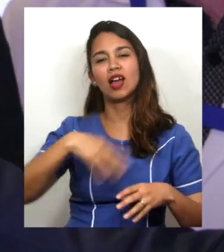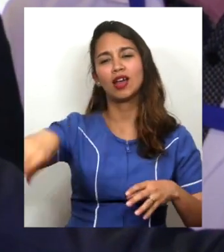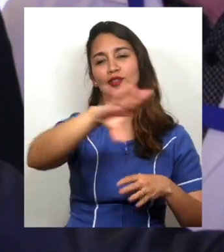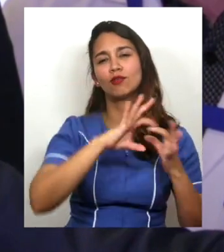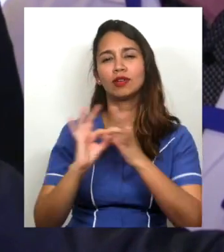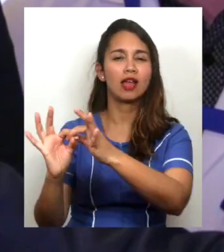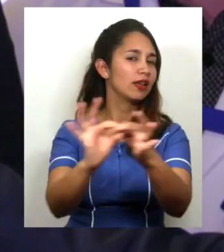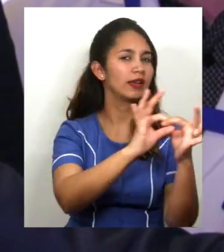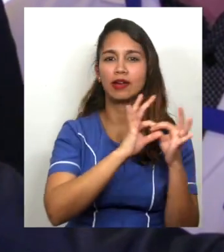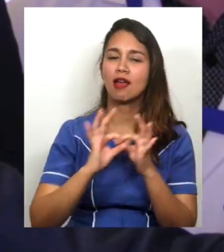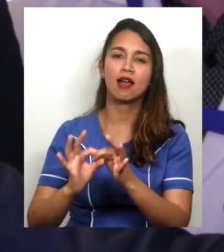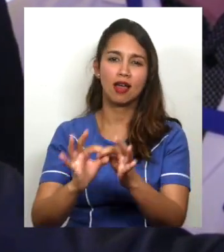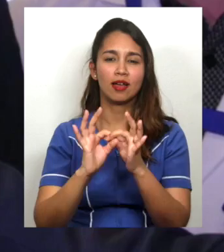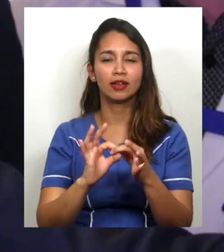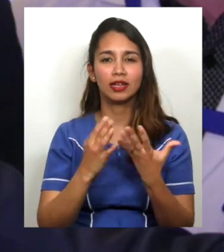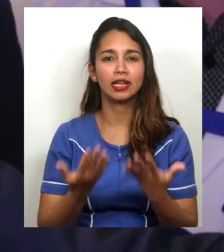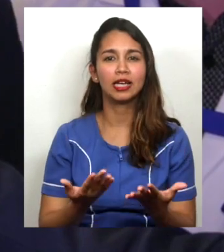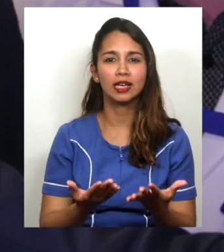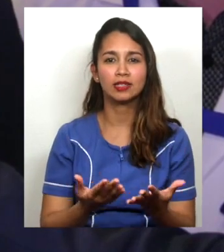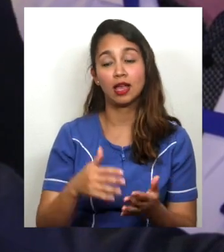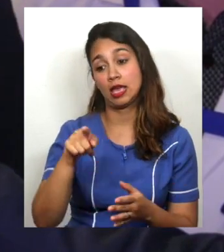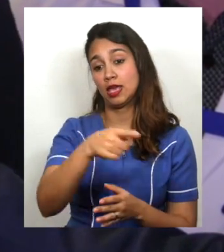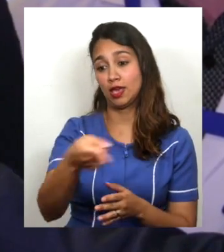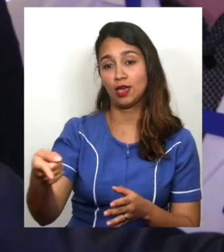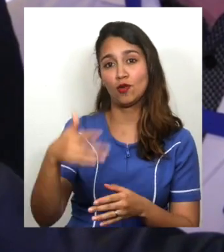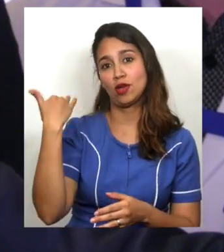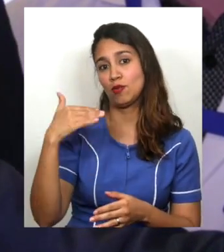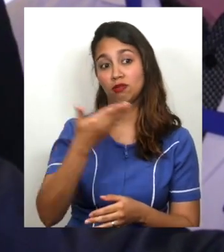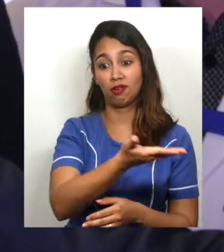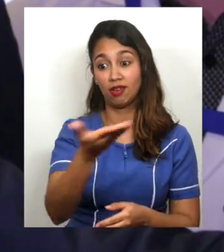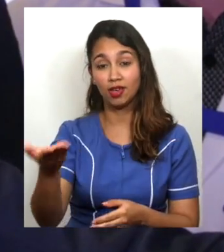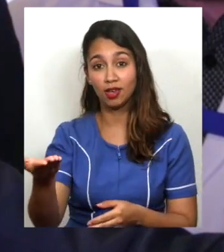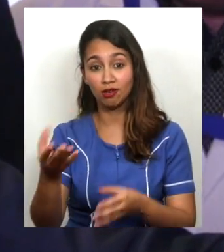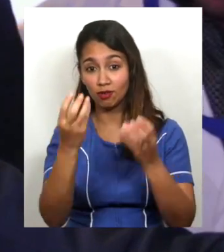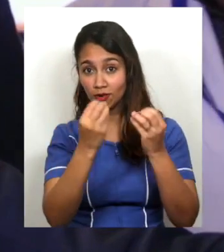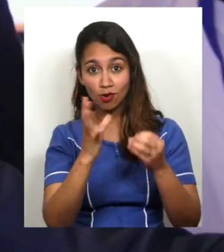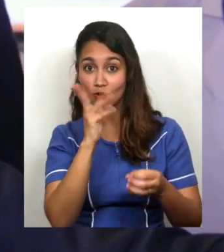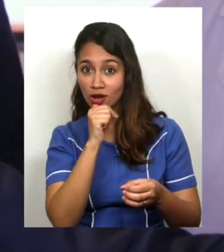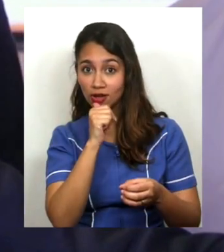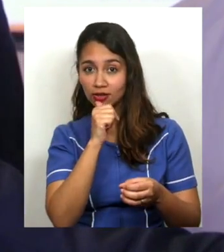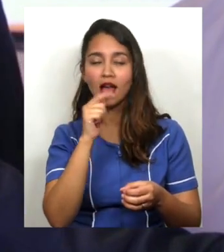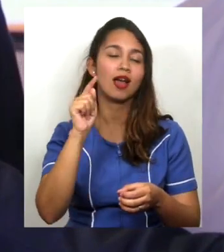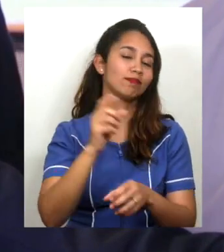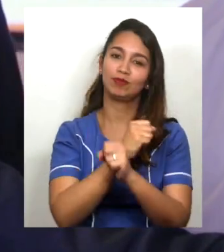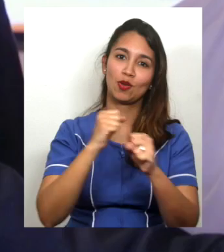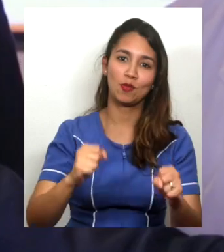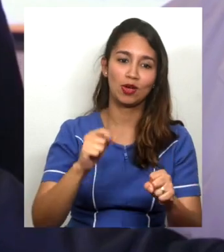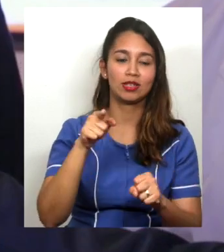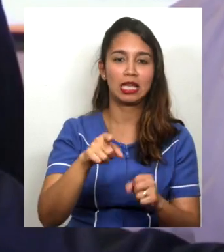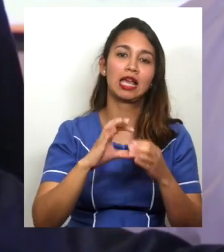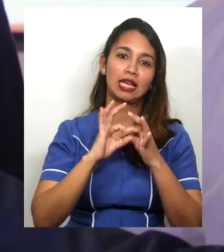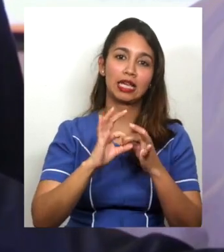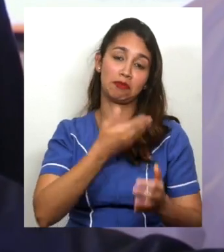9 años nos llena de alegría. Así que agradecerle a todo el personal, ¿no es cierto?, que trabaja en este programa, que es parte fundamental. O sea, si no es por las